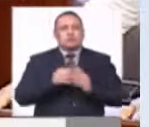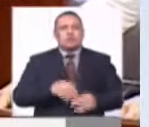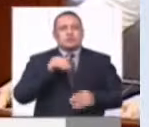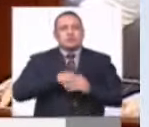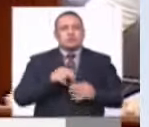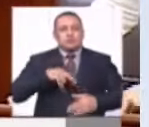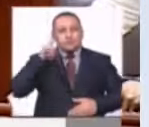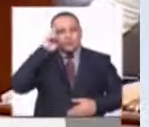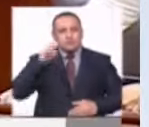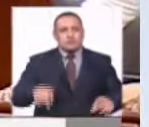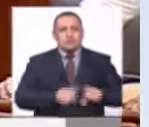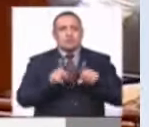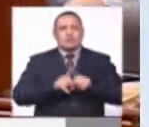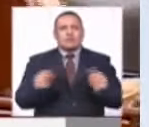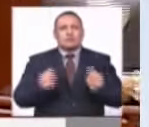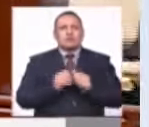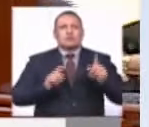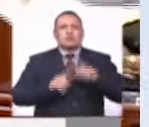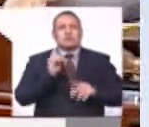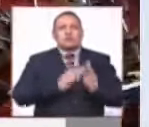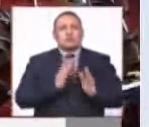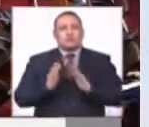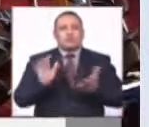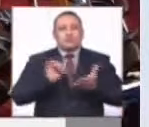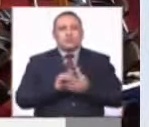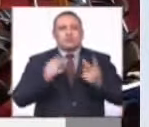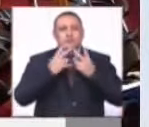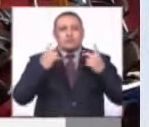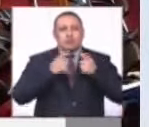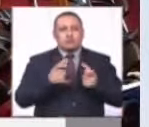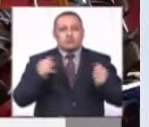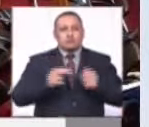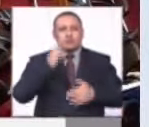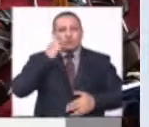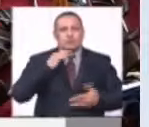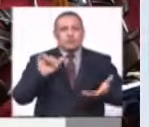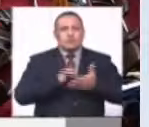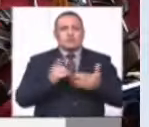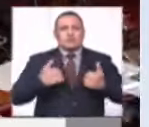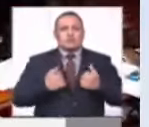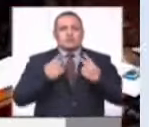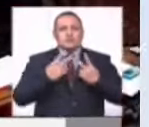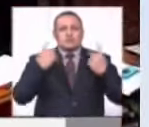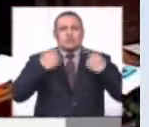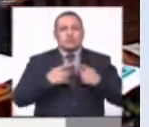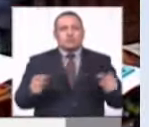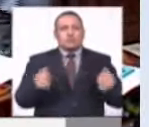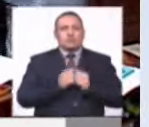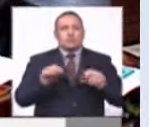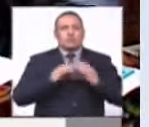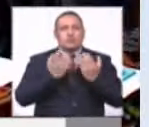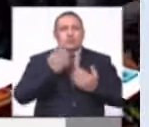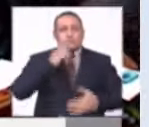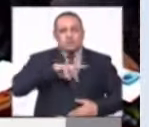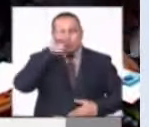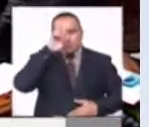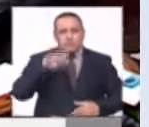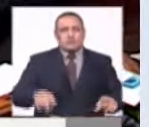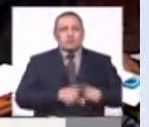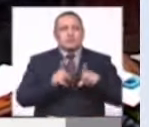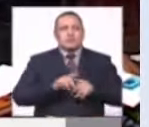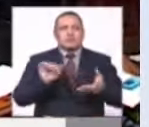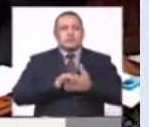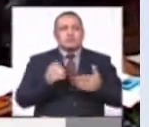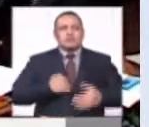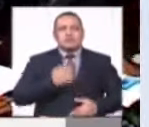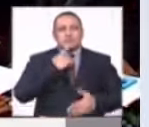de confianza de uno de los procedimientos de control político que ejerce en este caso el Congreso de la República